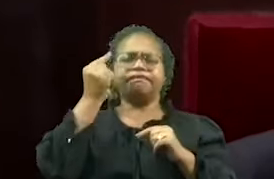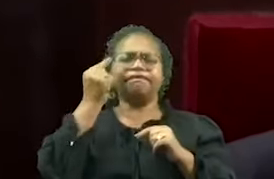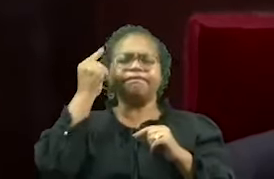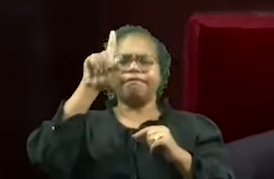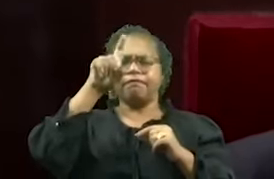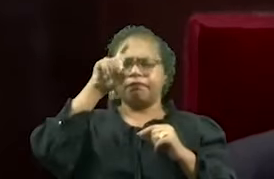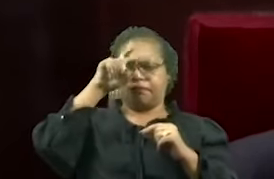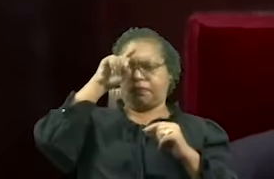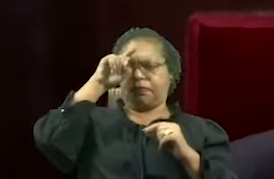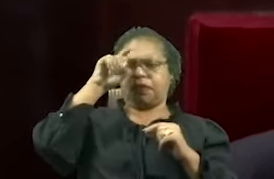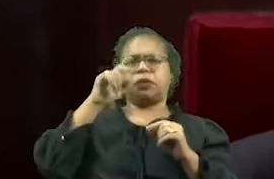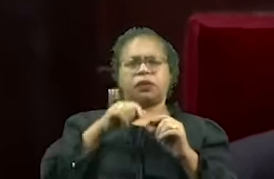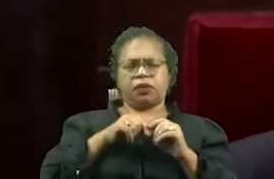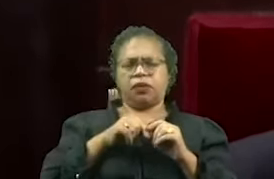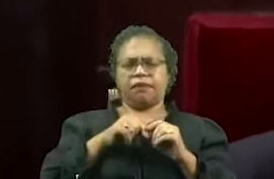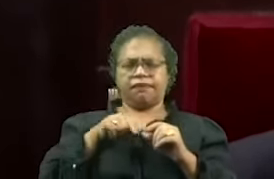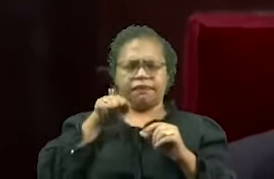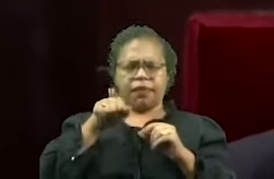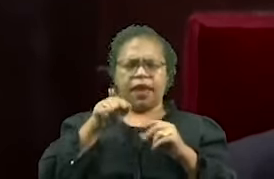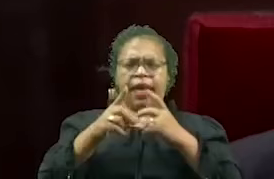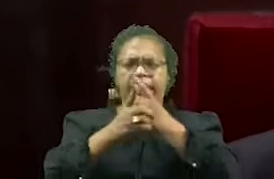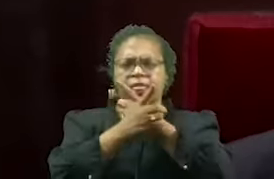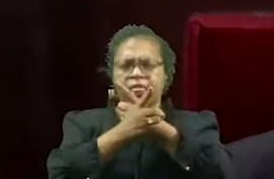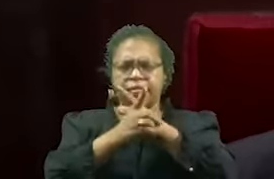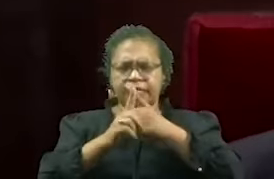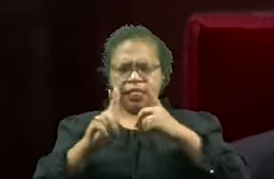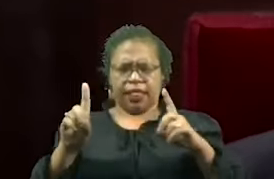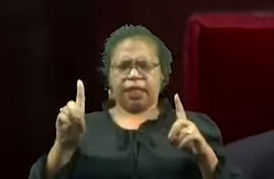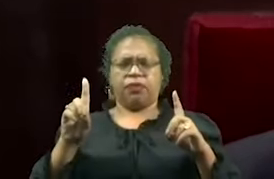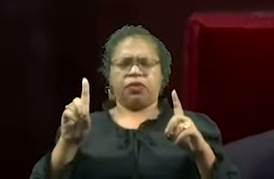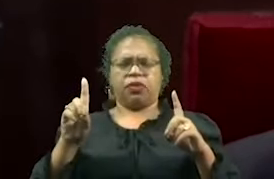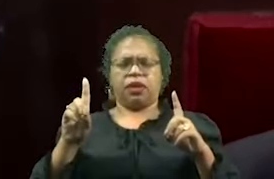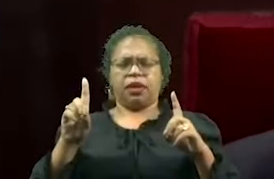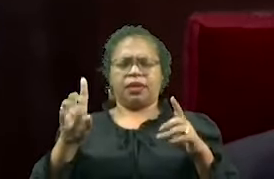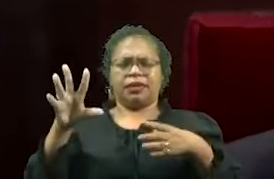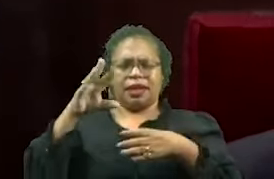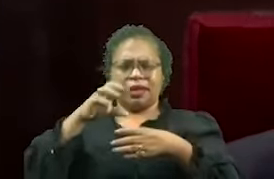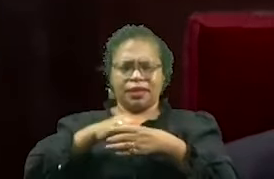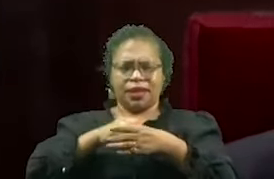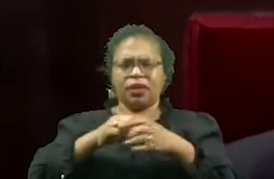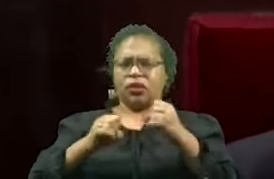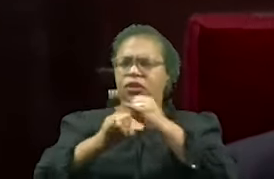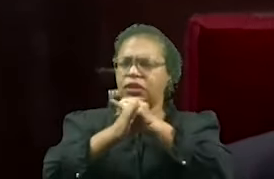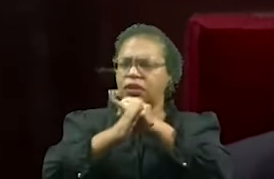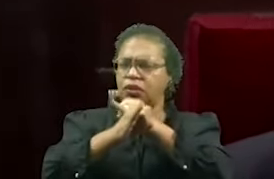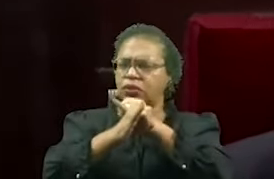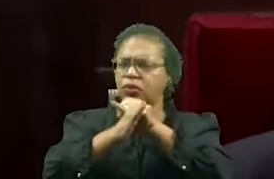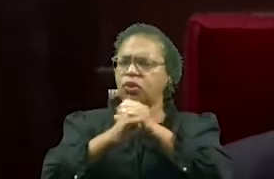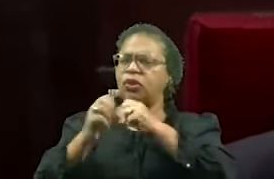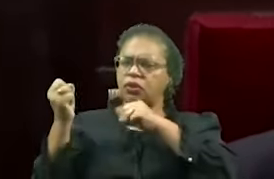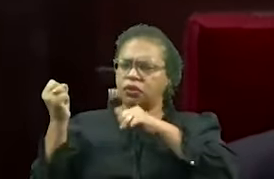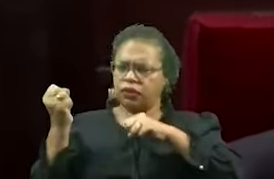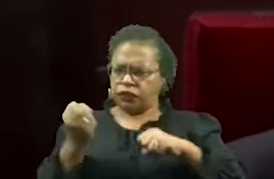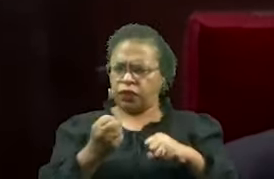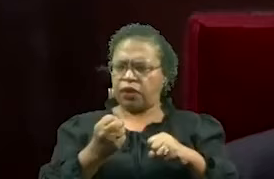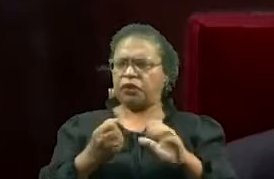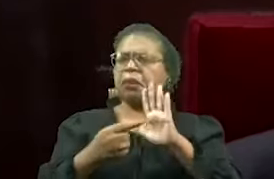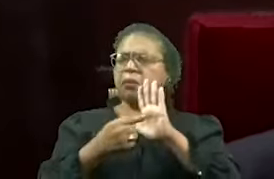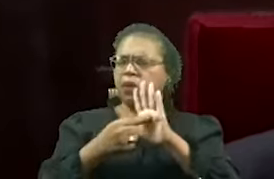significado tiene para una democracia contar con instituciones sólidas y autónomas como un ministerio público